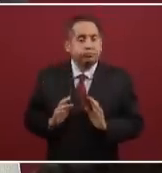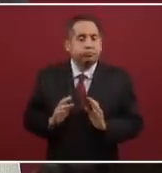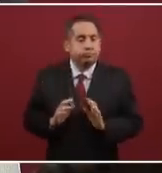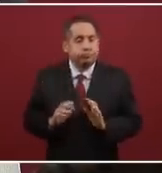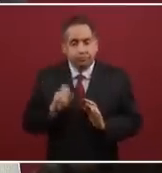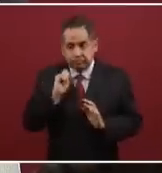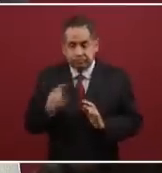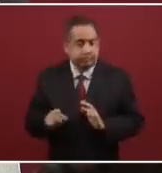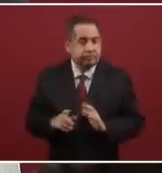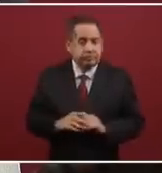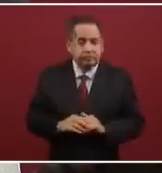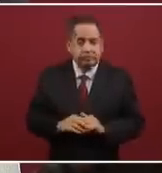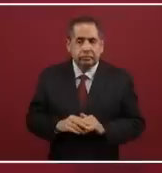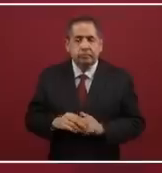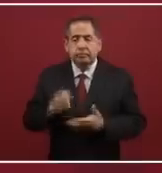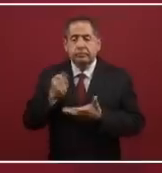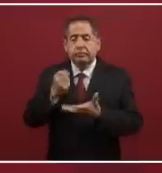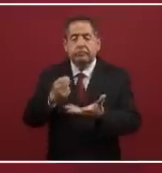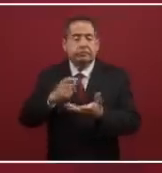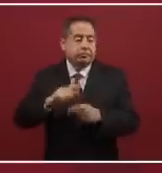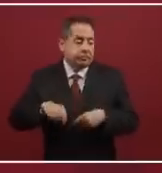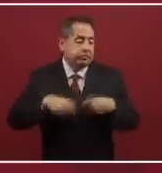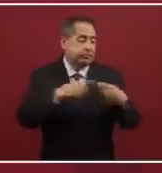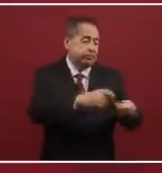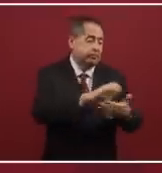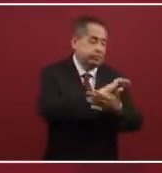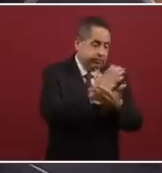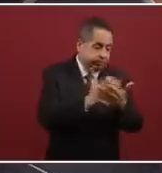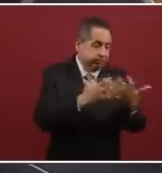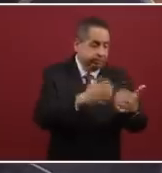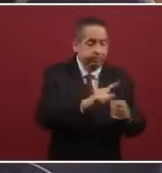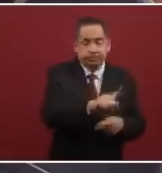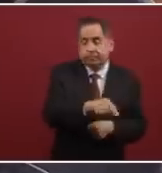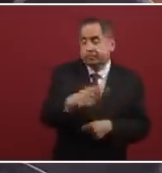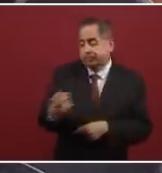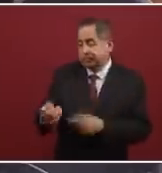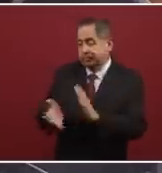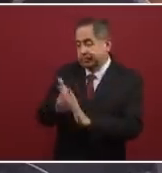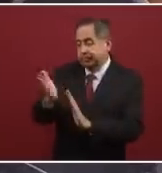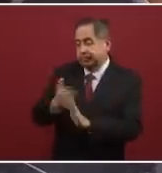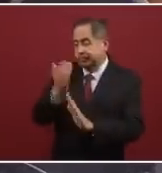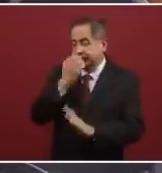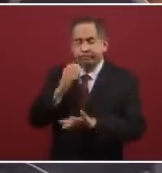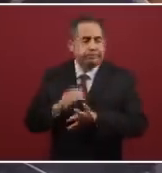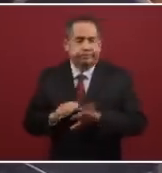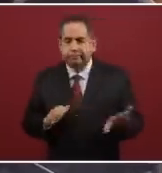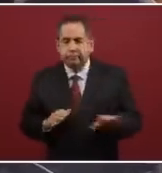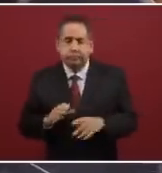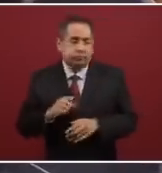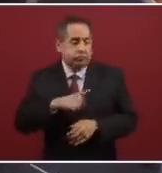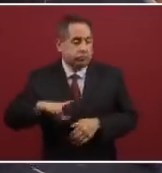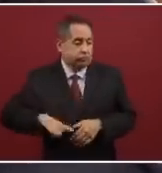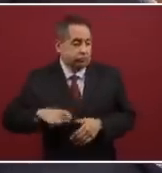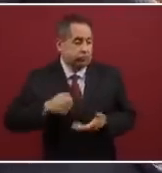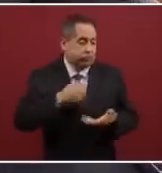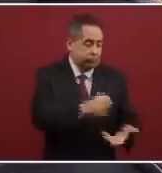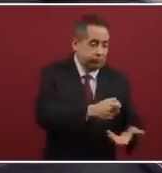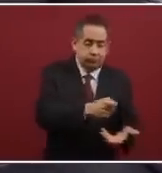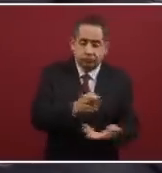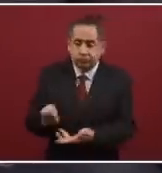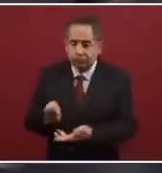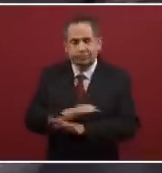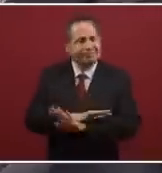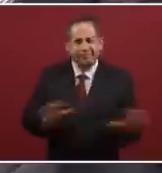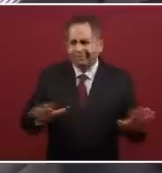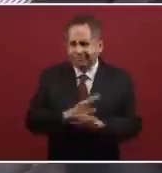pasar el dinero por instancias de gobierno, sino